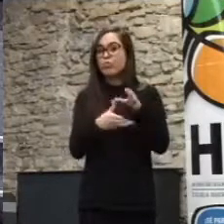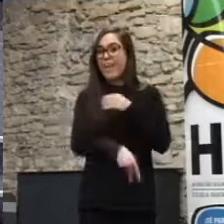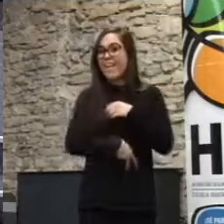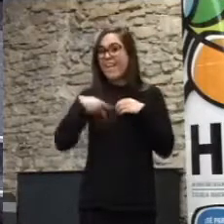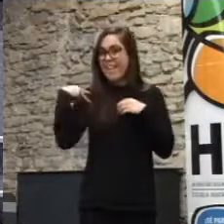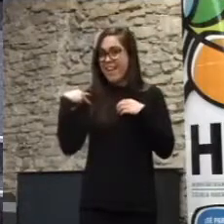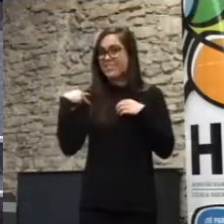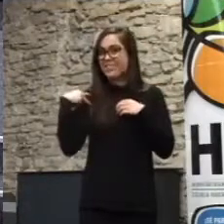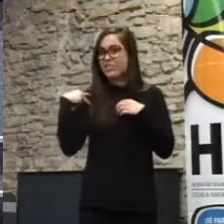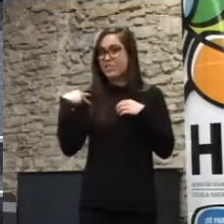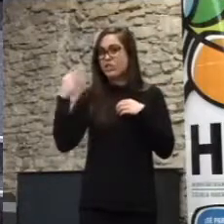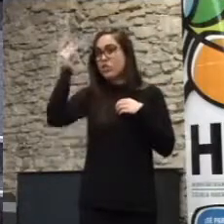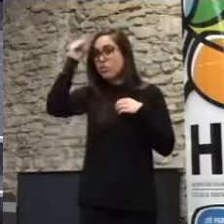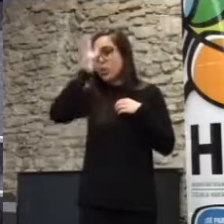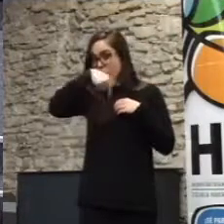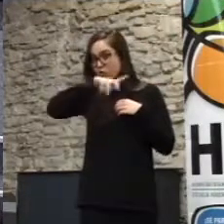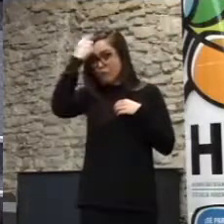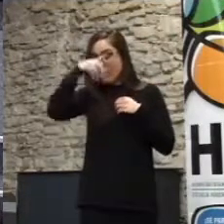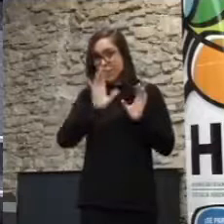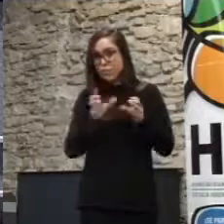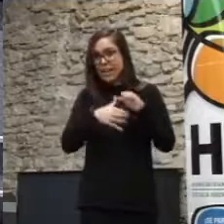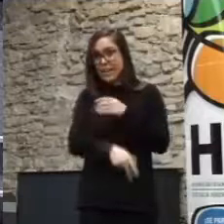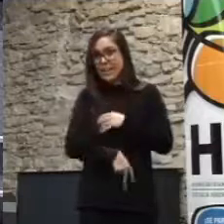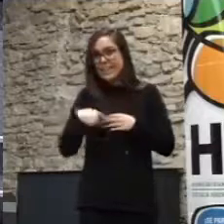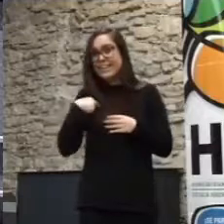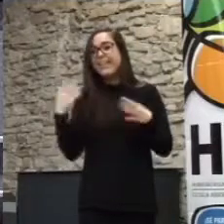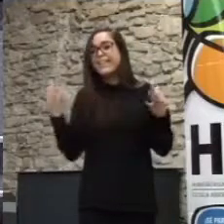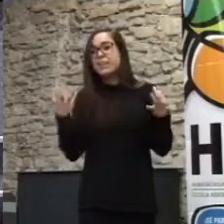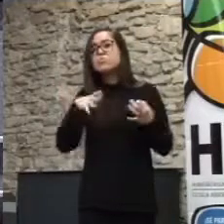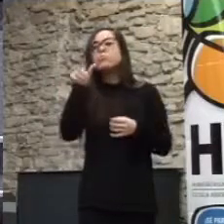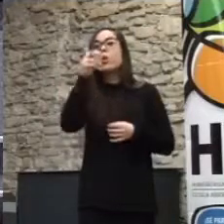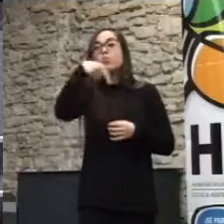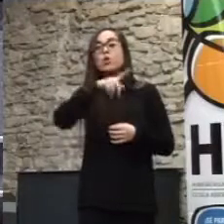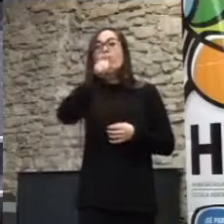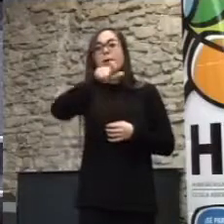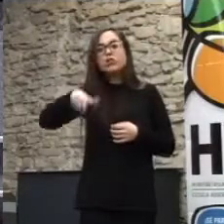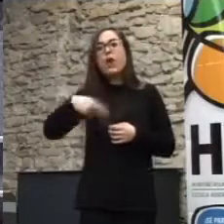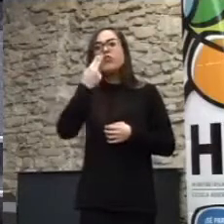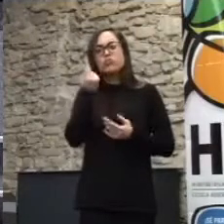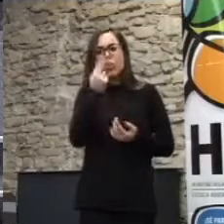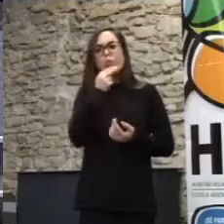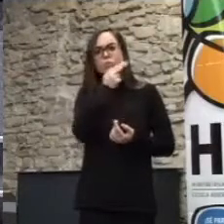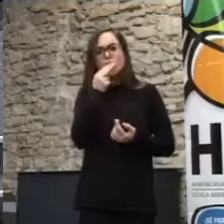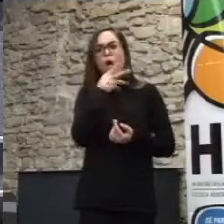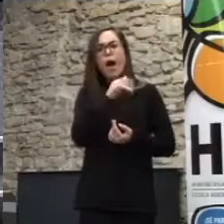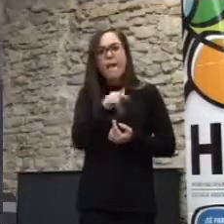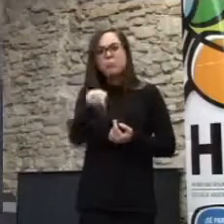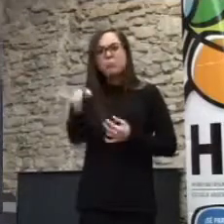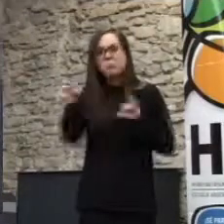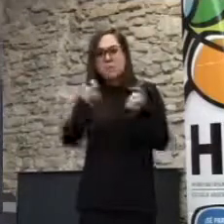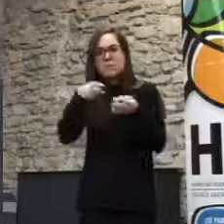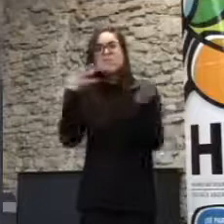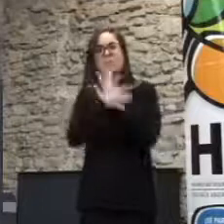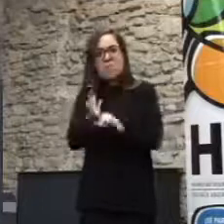Y yo supongo que todos los que están aquí saben lo que son las juntas generales, porque es gente comprometida y con curiosidad para estar aquí, pero hay mucha gente